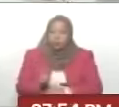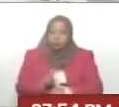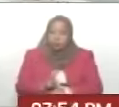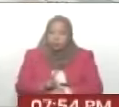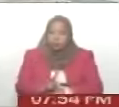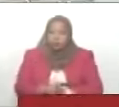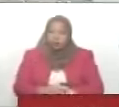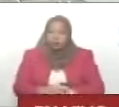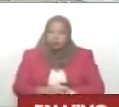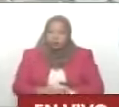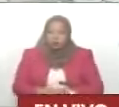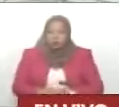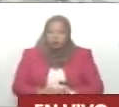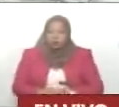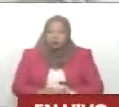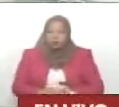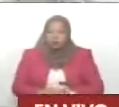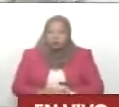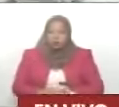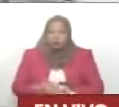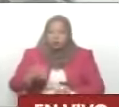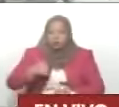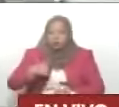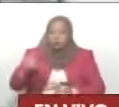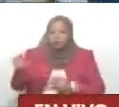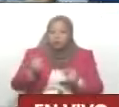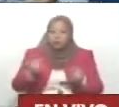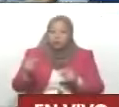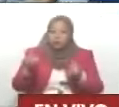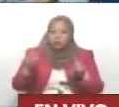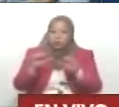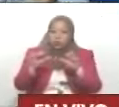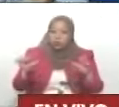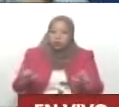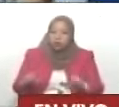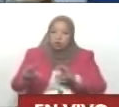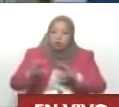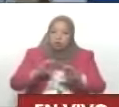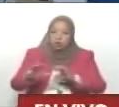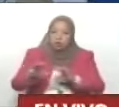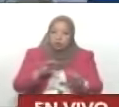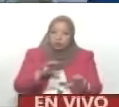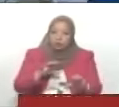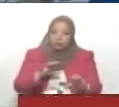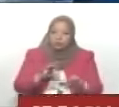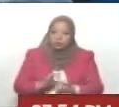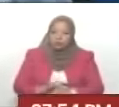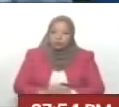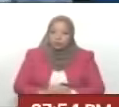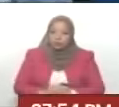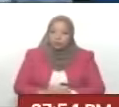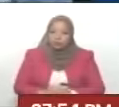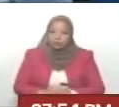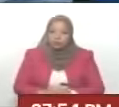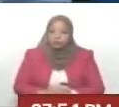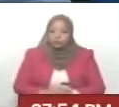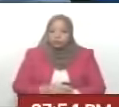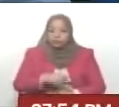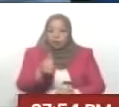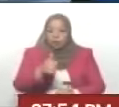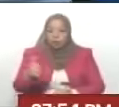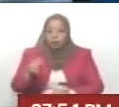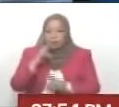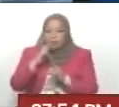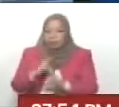lo que yo vengo hablando, Mario. Un nuevo sistema comunicacional. Para cada momento una